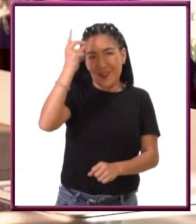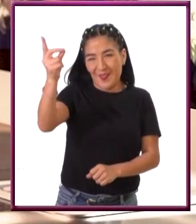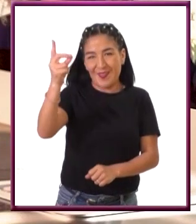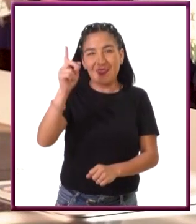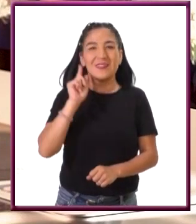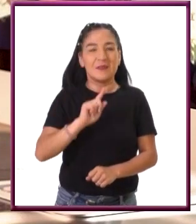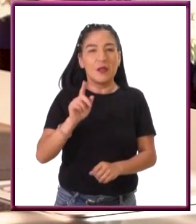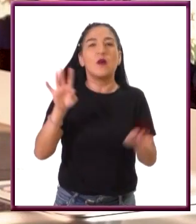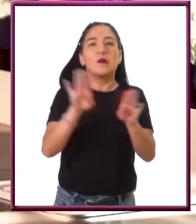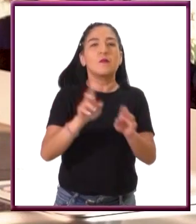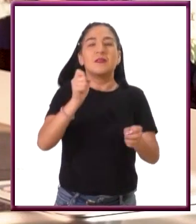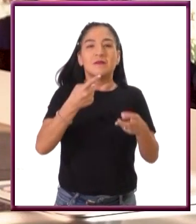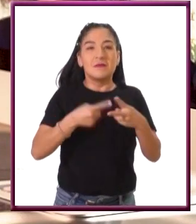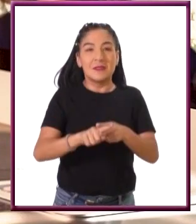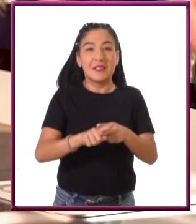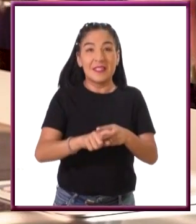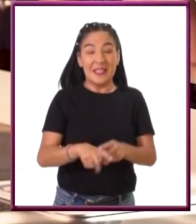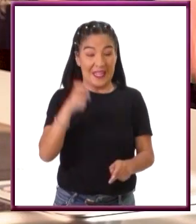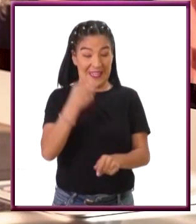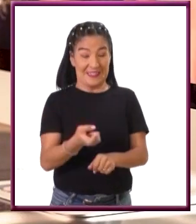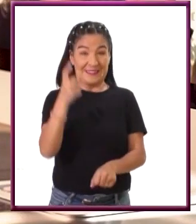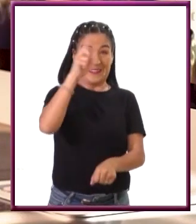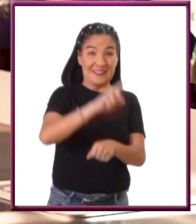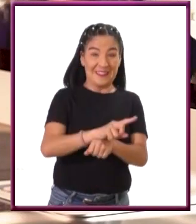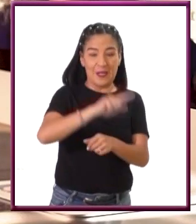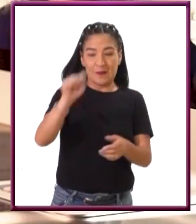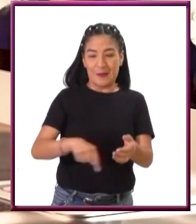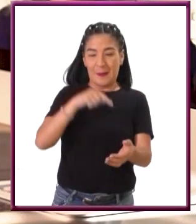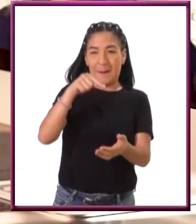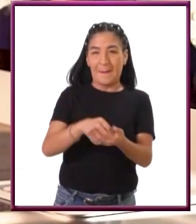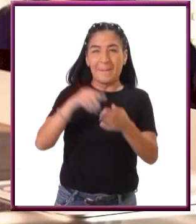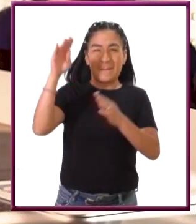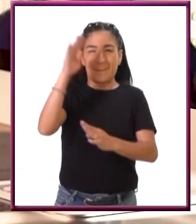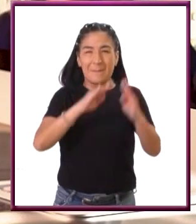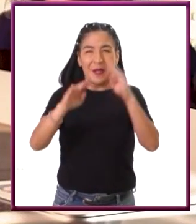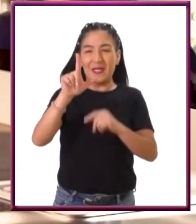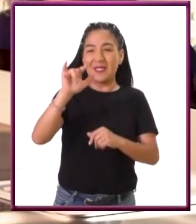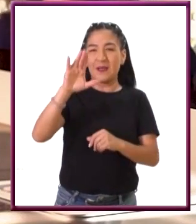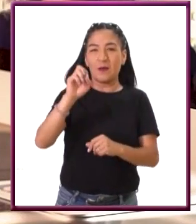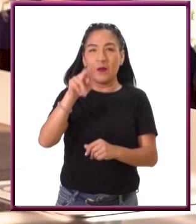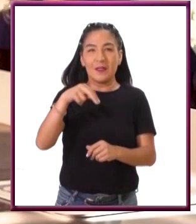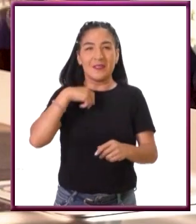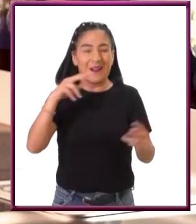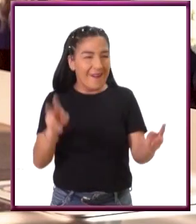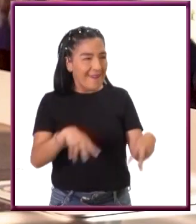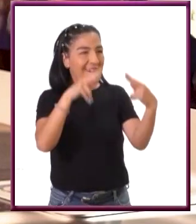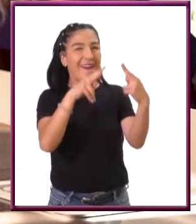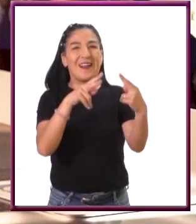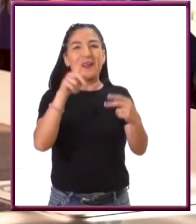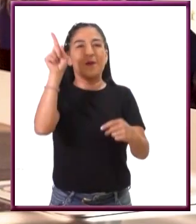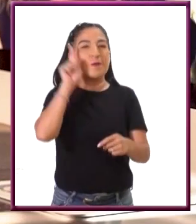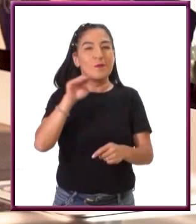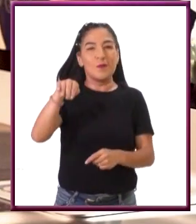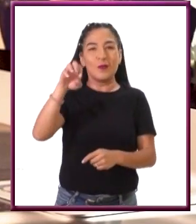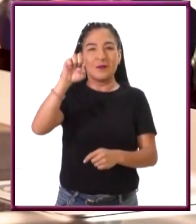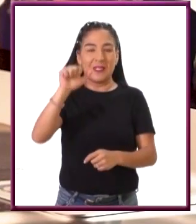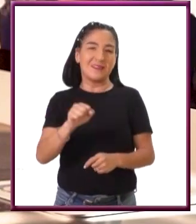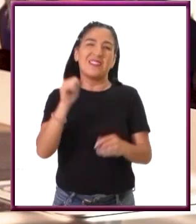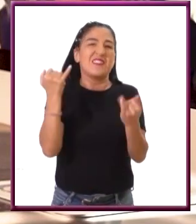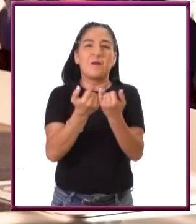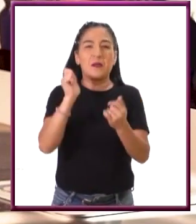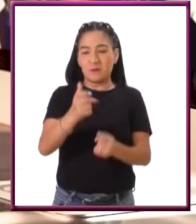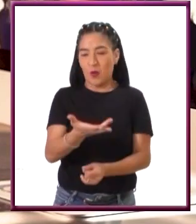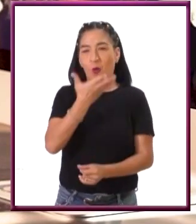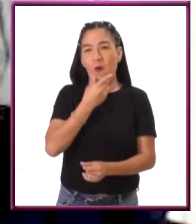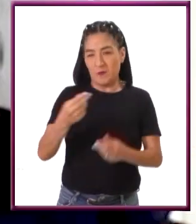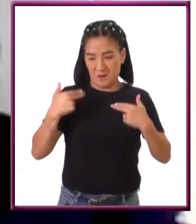y justo empieza diciendo: ese día que en el monte de Licón me encontré a las musas, ¿no? A final de cuentas él era un humano común